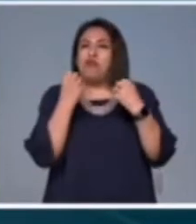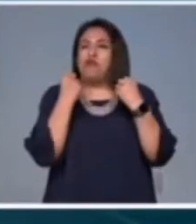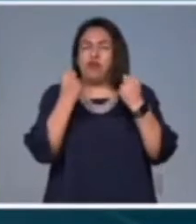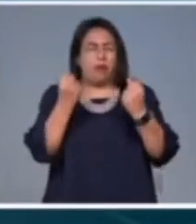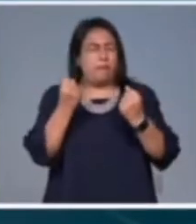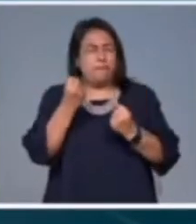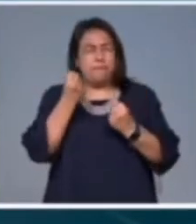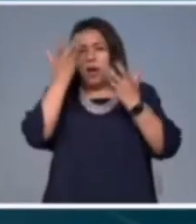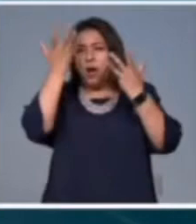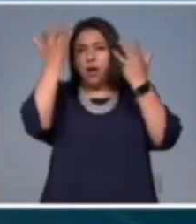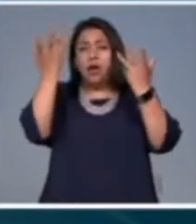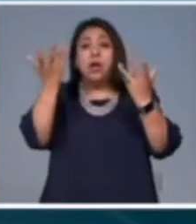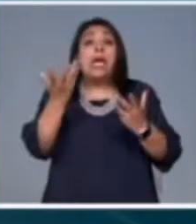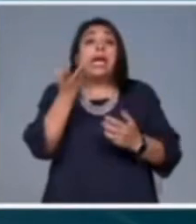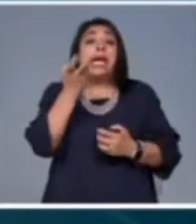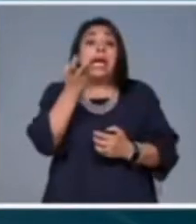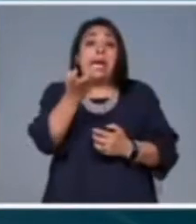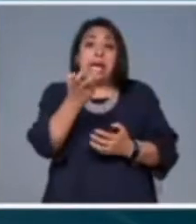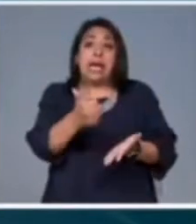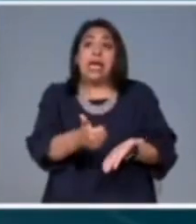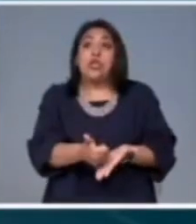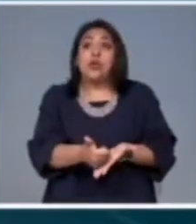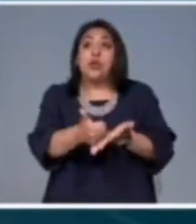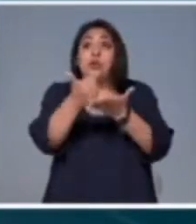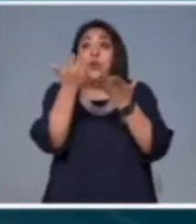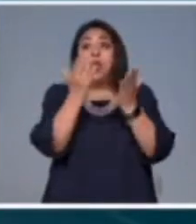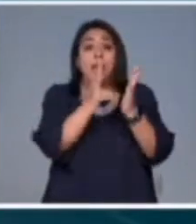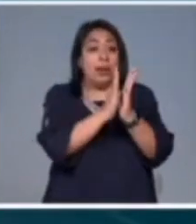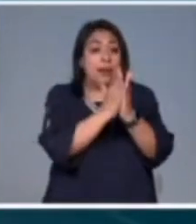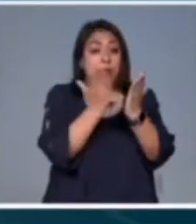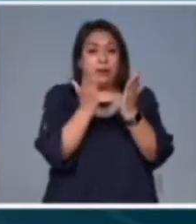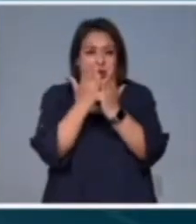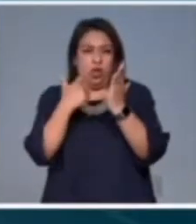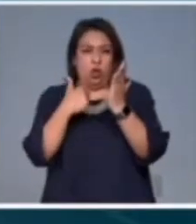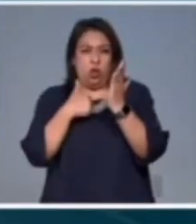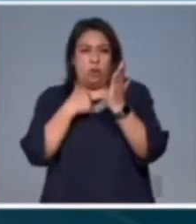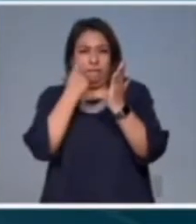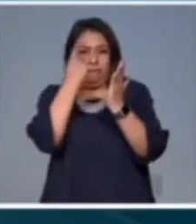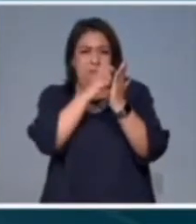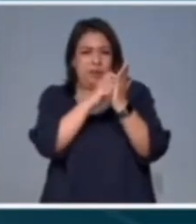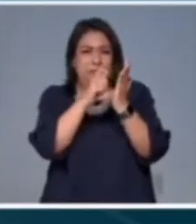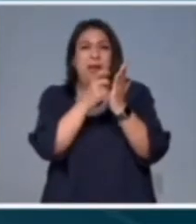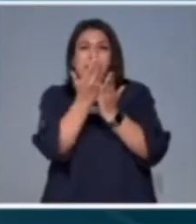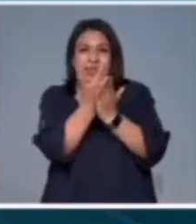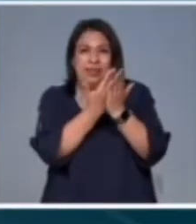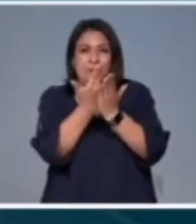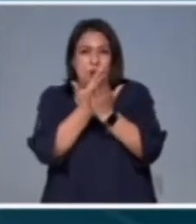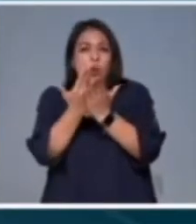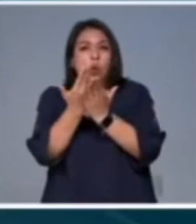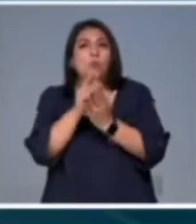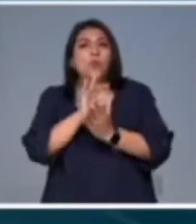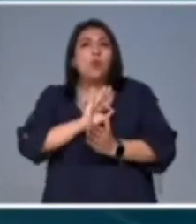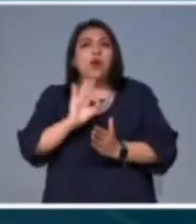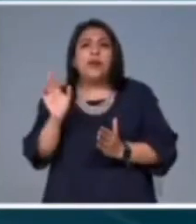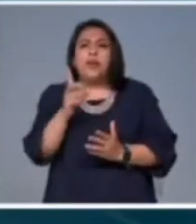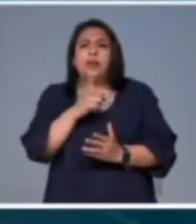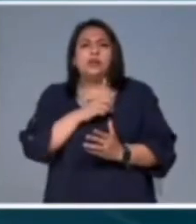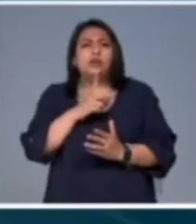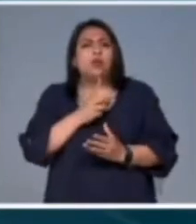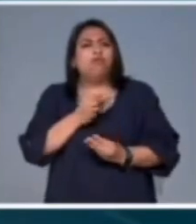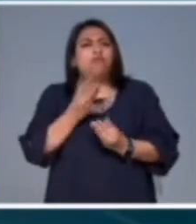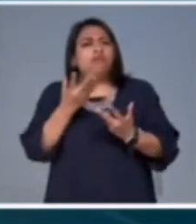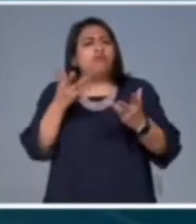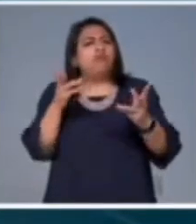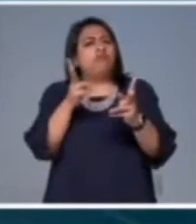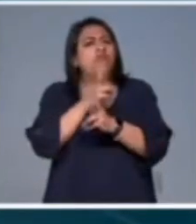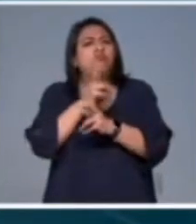violentamente y de esta forma cada libro que hago permito que respire por sí mismo y